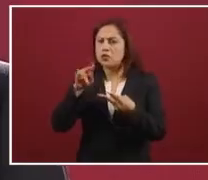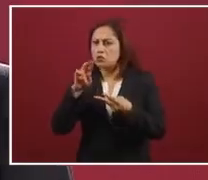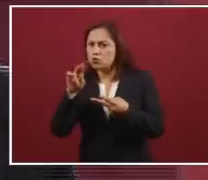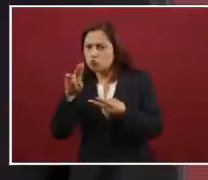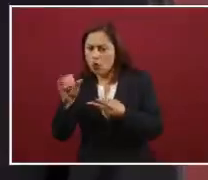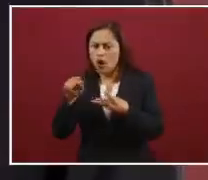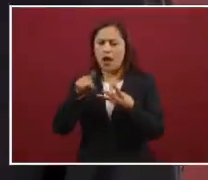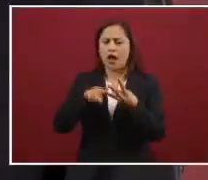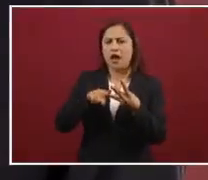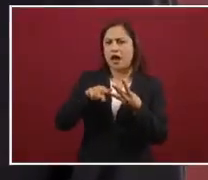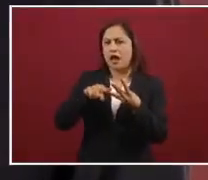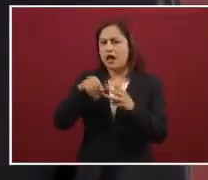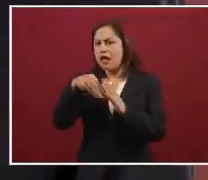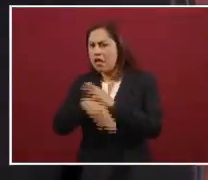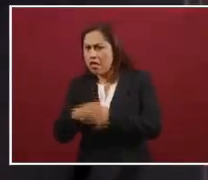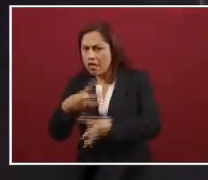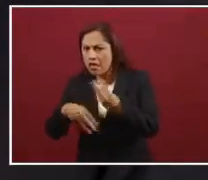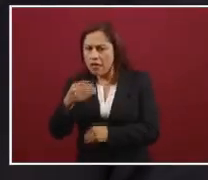Entonces, quieren